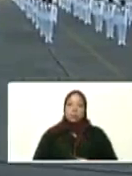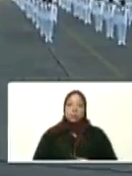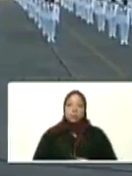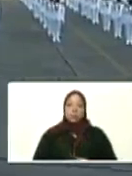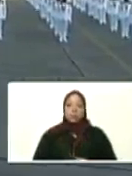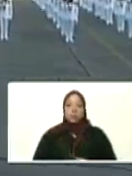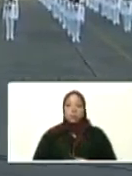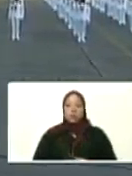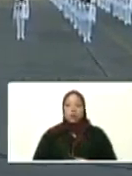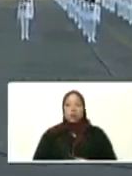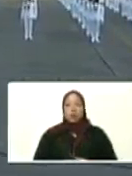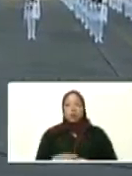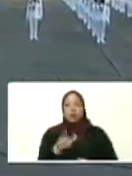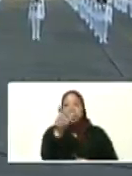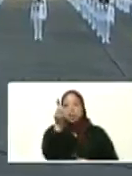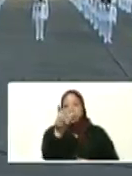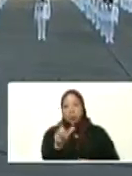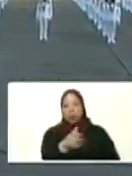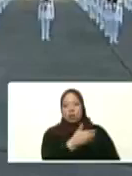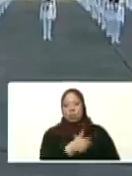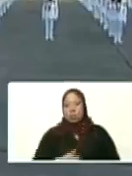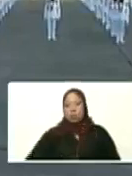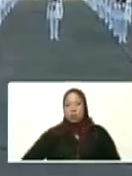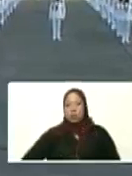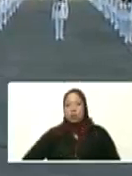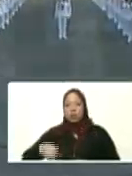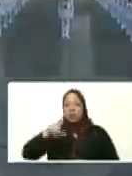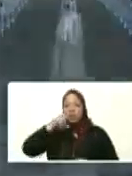Ciudadano Nicolás Maduro Moros,